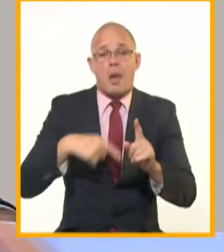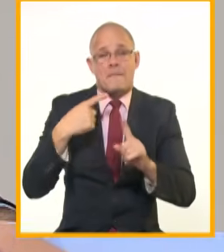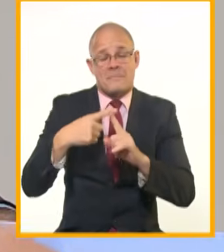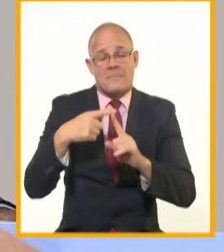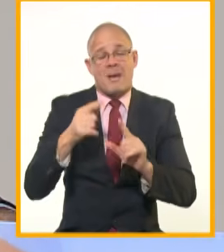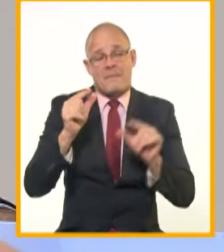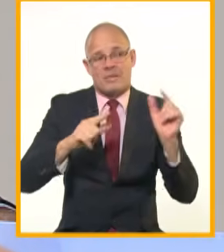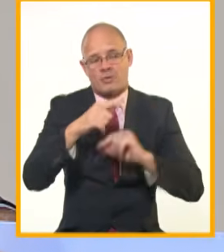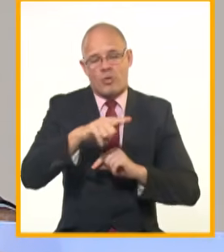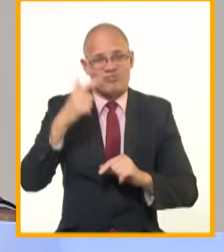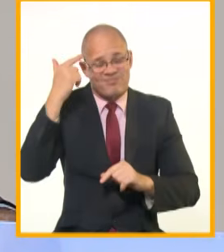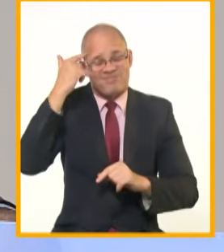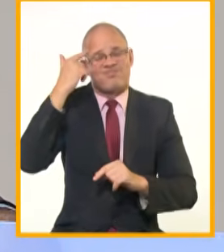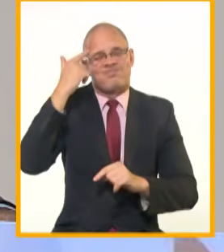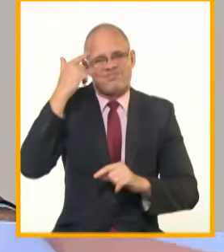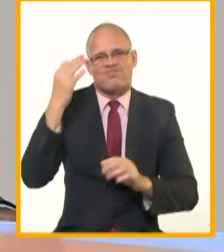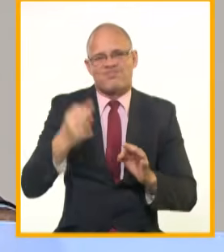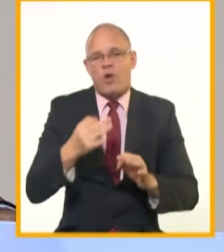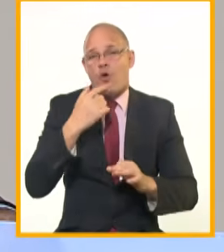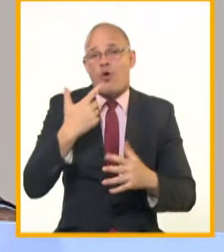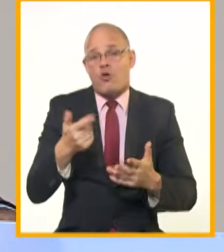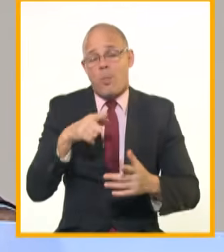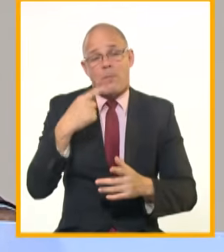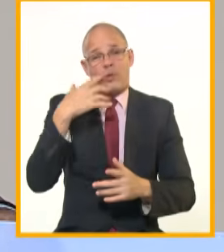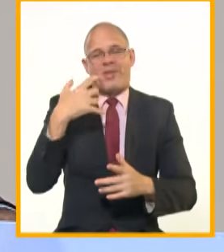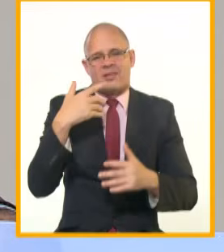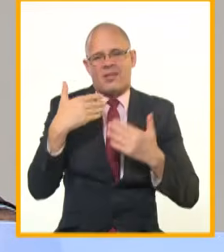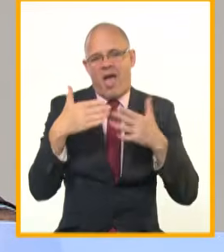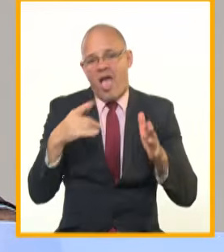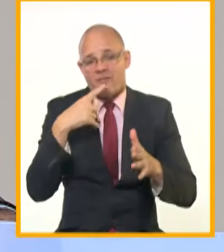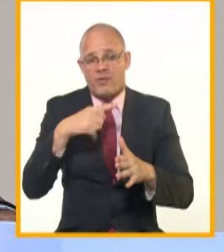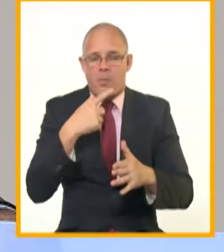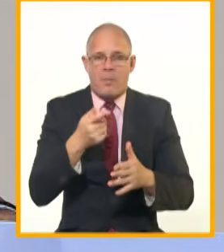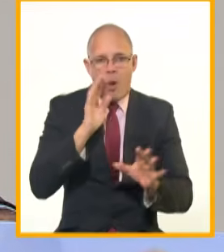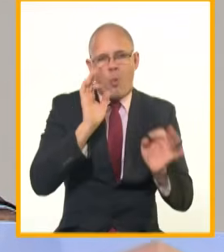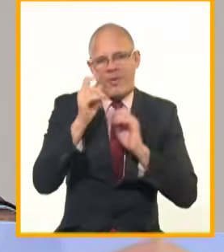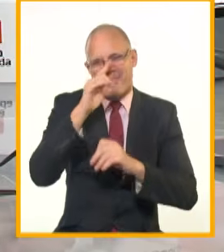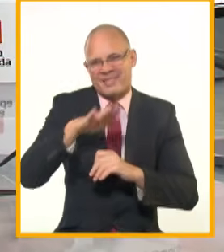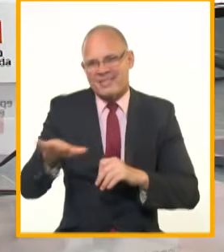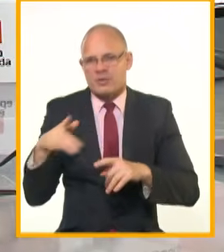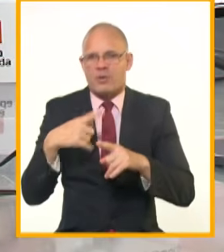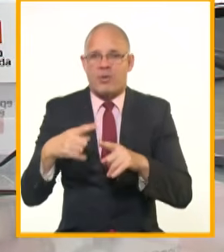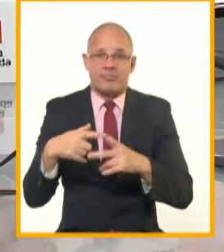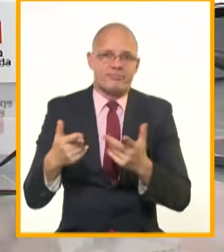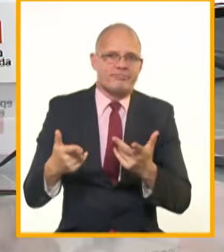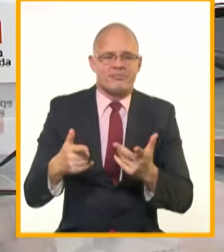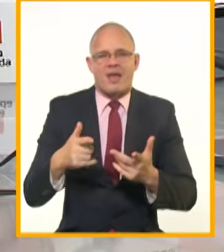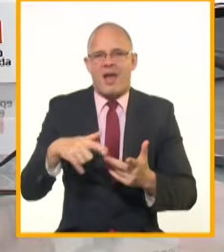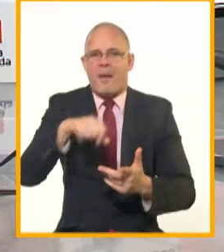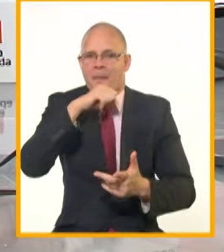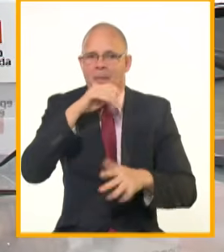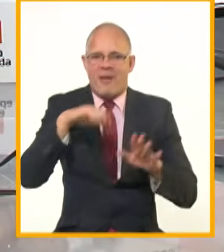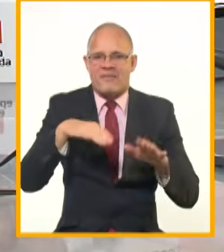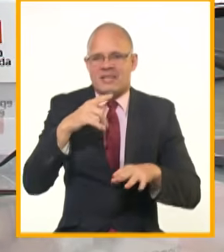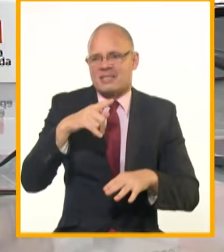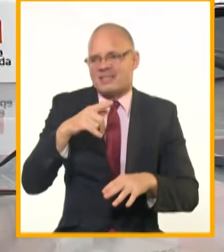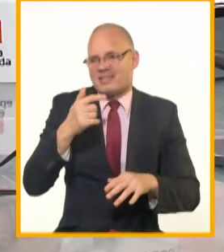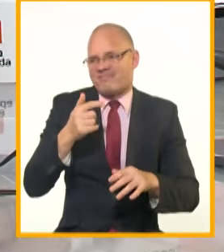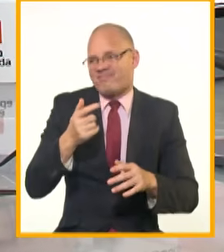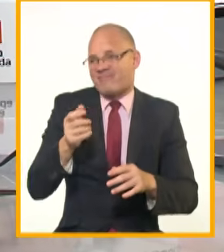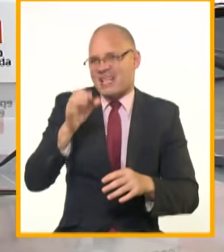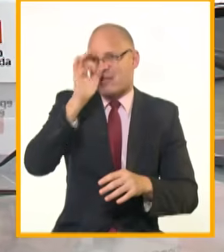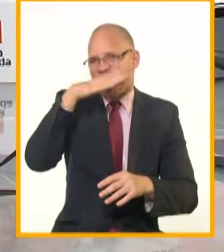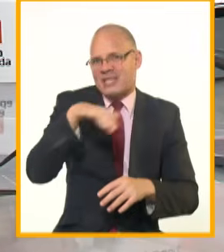necesidad de este tipo de institución. Sí, sobre todo teniendo en cuenta que tienen esos centros científicos, que tienen esos